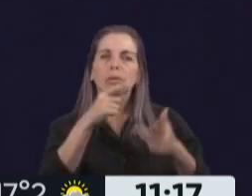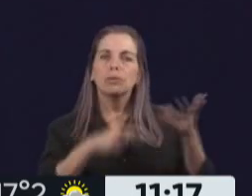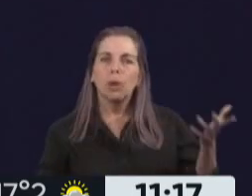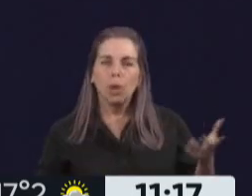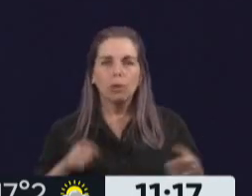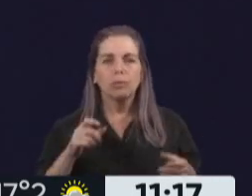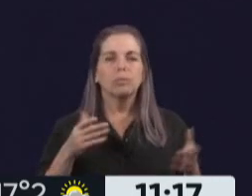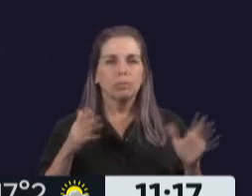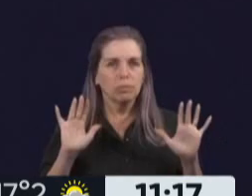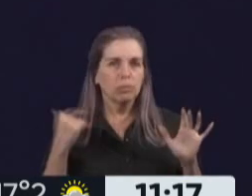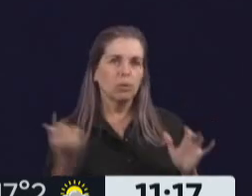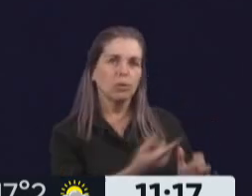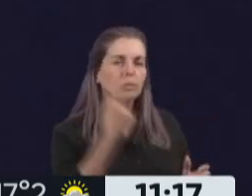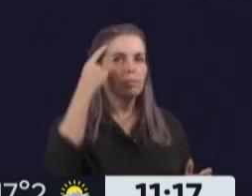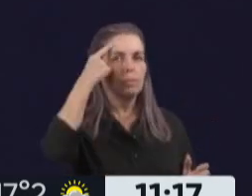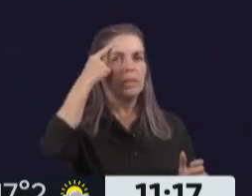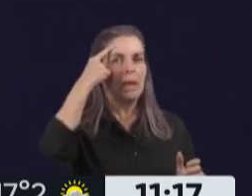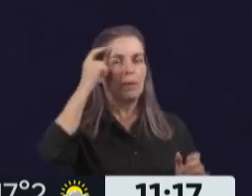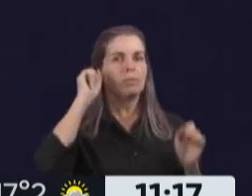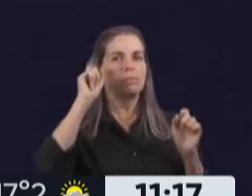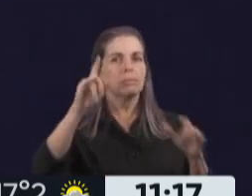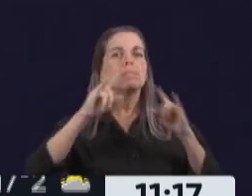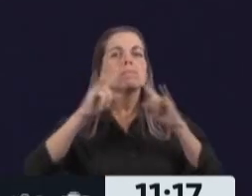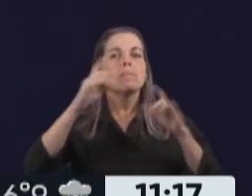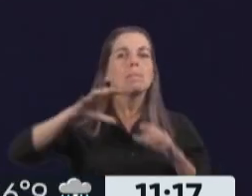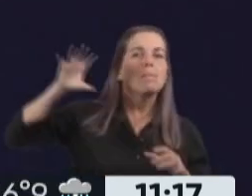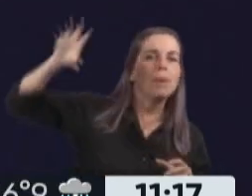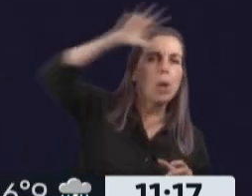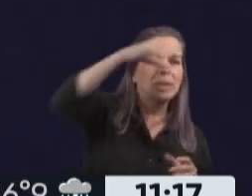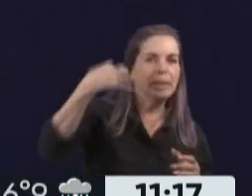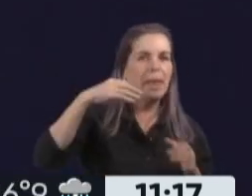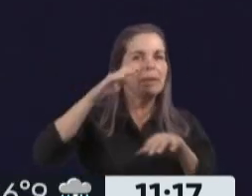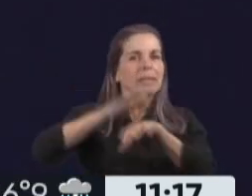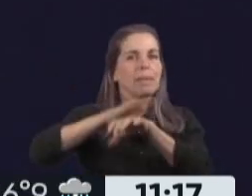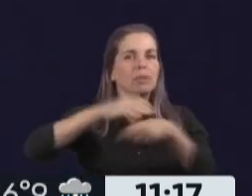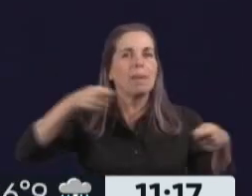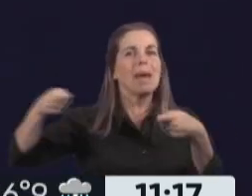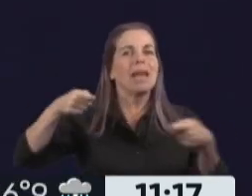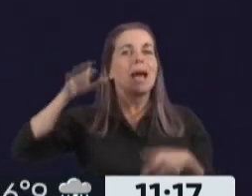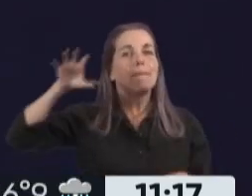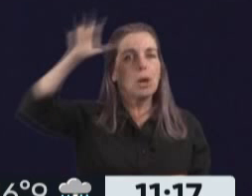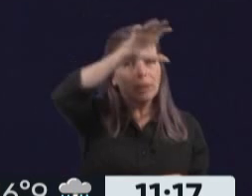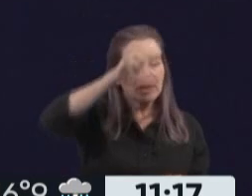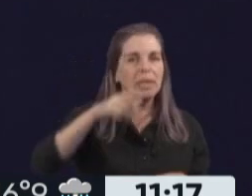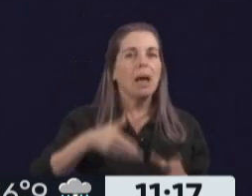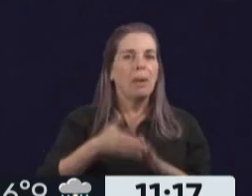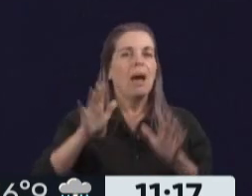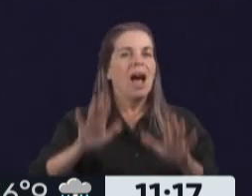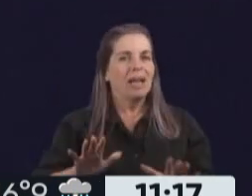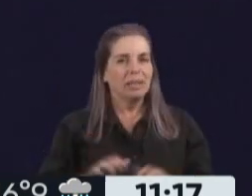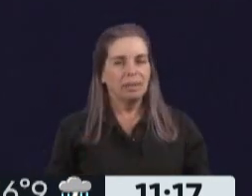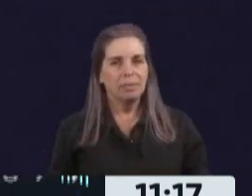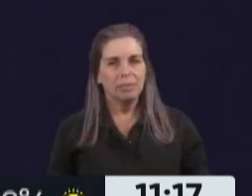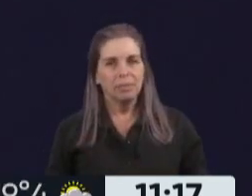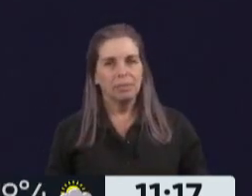sea que entendamos que sea de jurisdicción provincial y que deba estar en manos de la provincia, va a ser así.